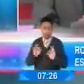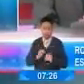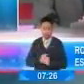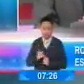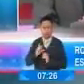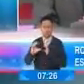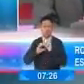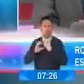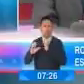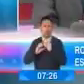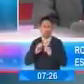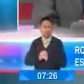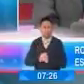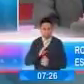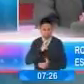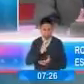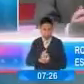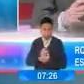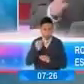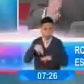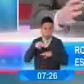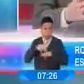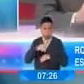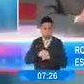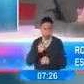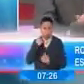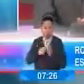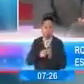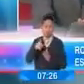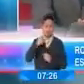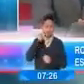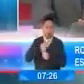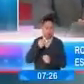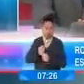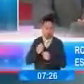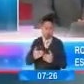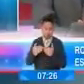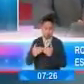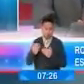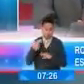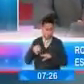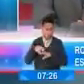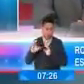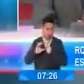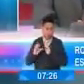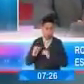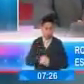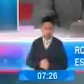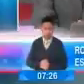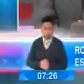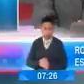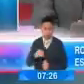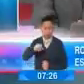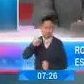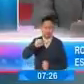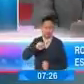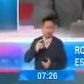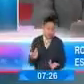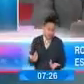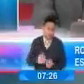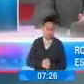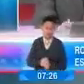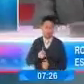¿Estas conversaciones son normales dentro del quehacer de la política? Claro que sí, Roberto, y a veces